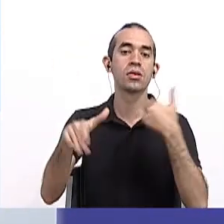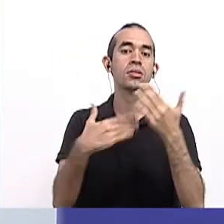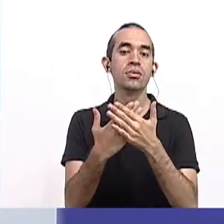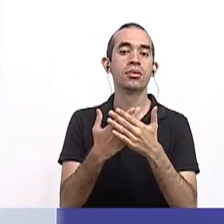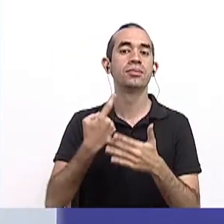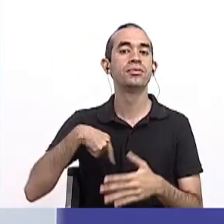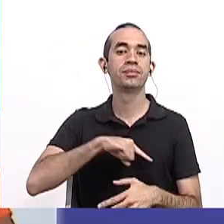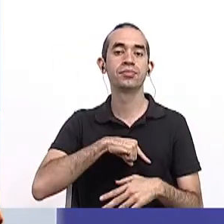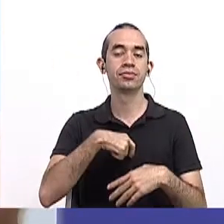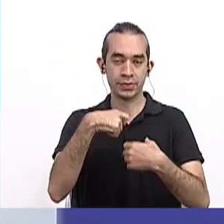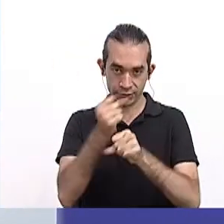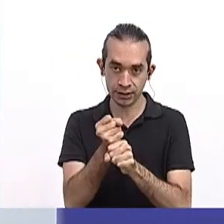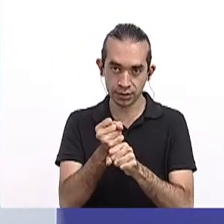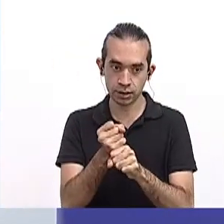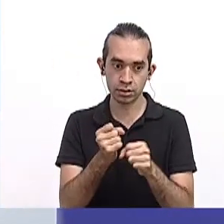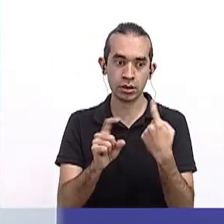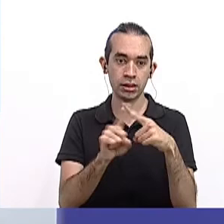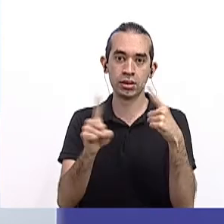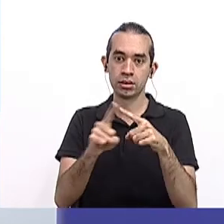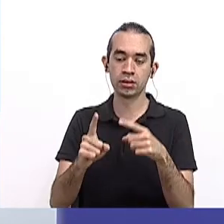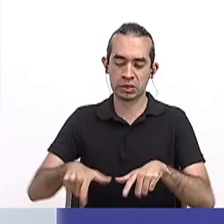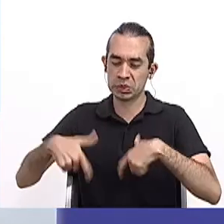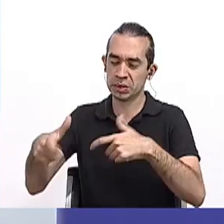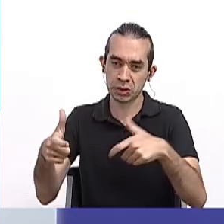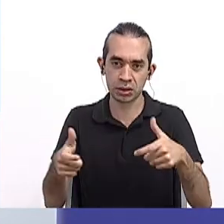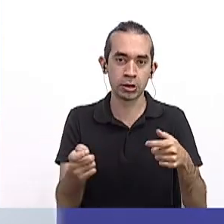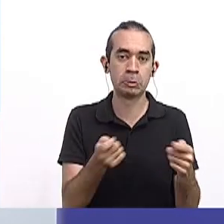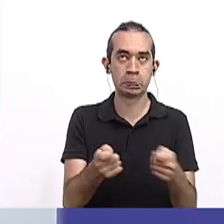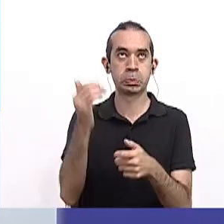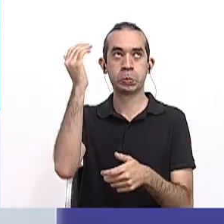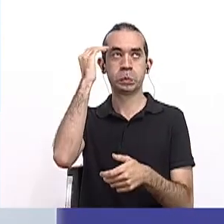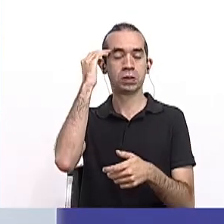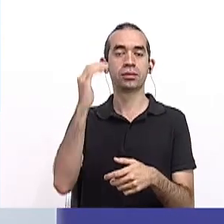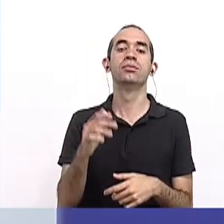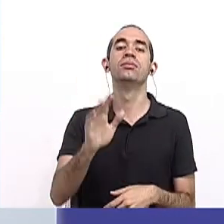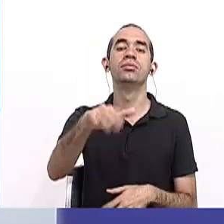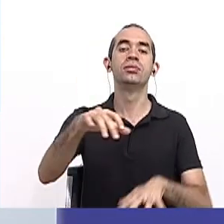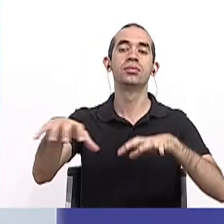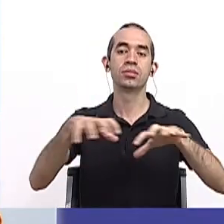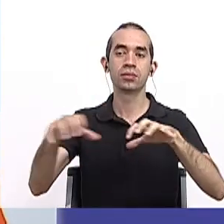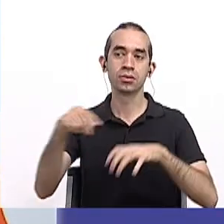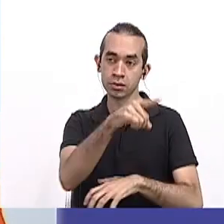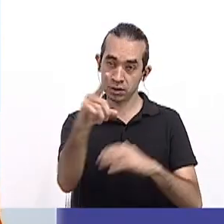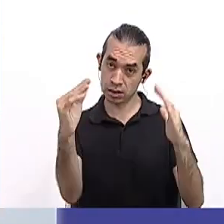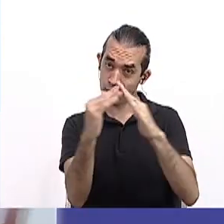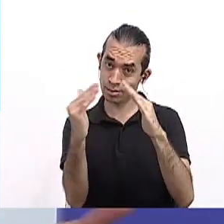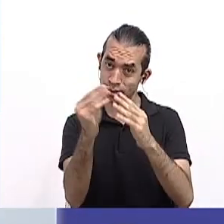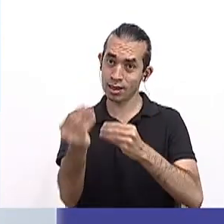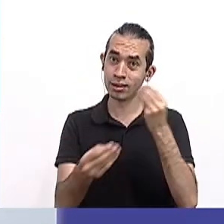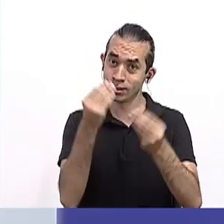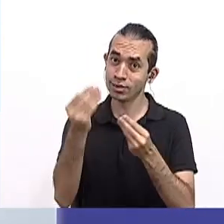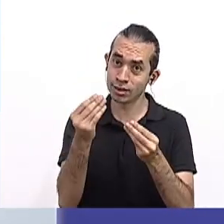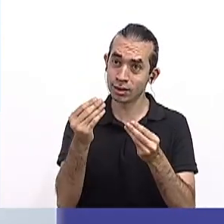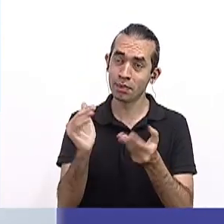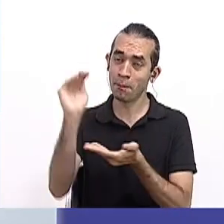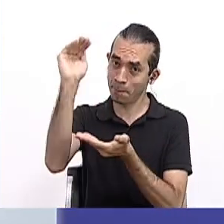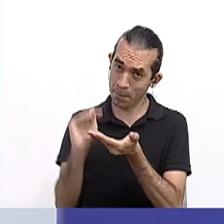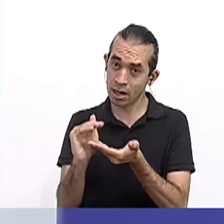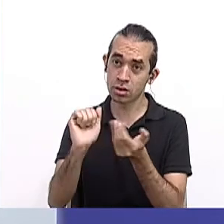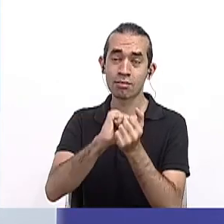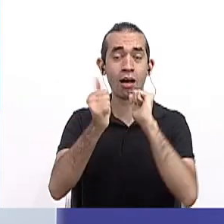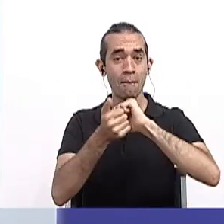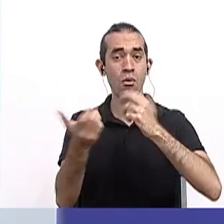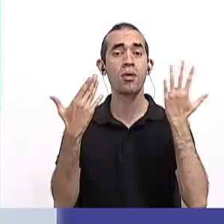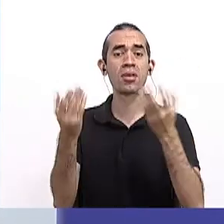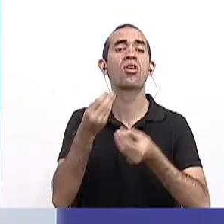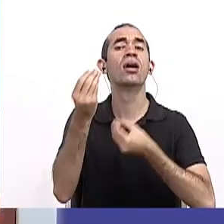nosotros realizamos, de los desechos que producimos. ¿Qué actividades están haciendo ustedes en sus hogares para reducir un poco el cambio